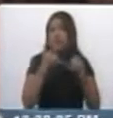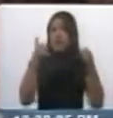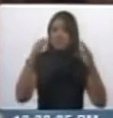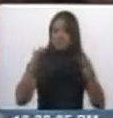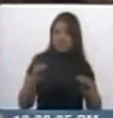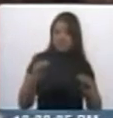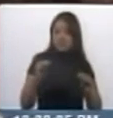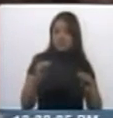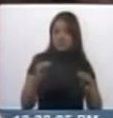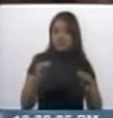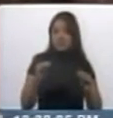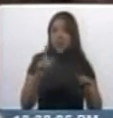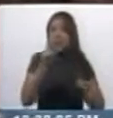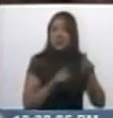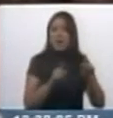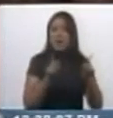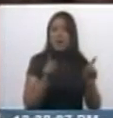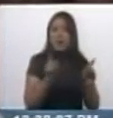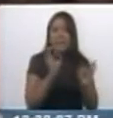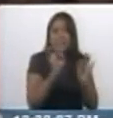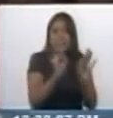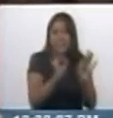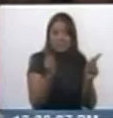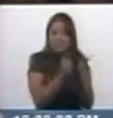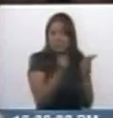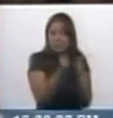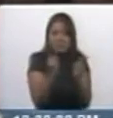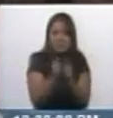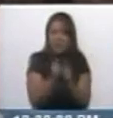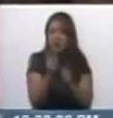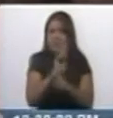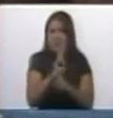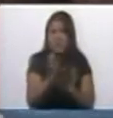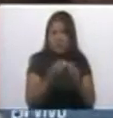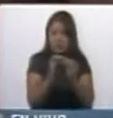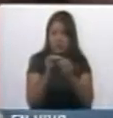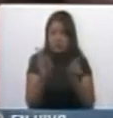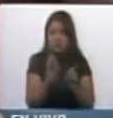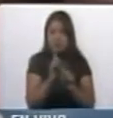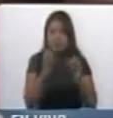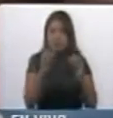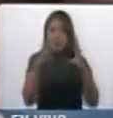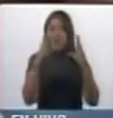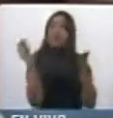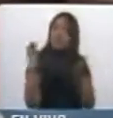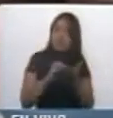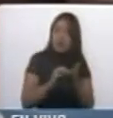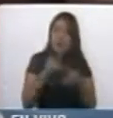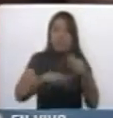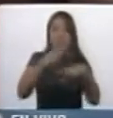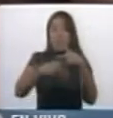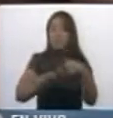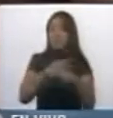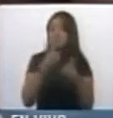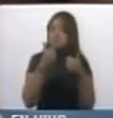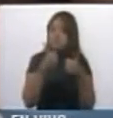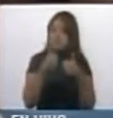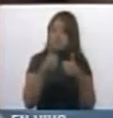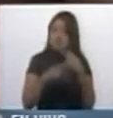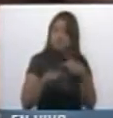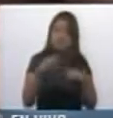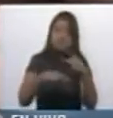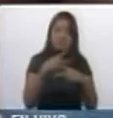parte, fallas puntuales que fueron inmediatamente corregidas, pero el proceso está andando con